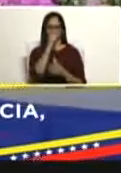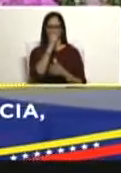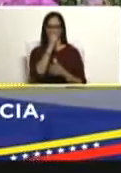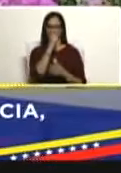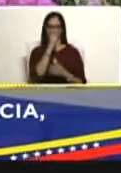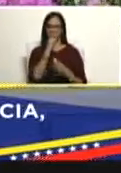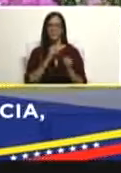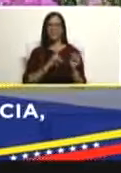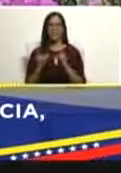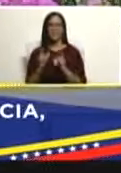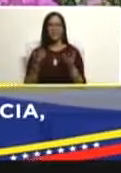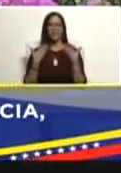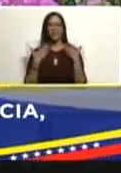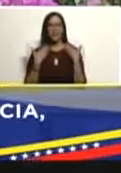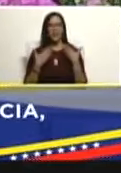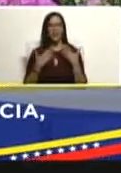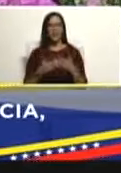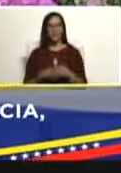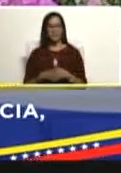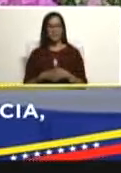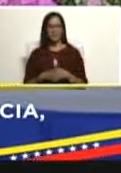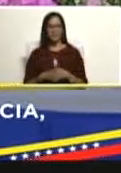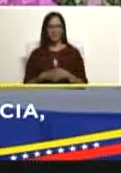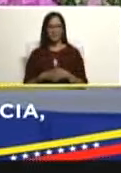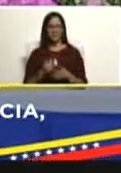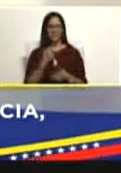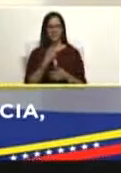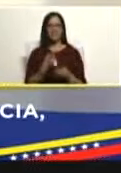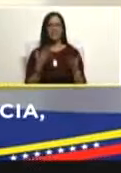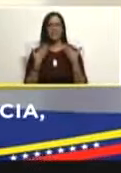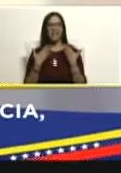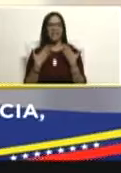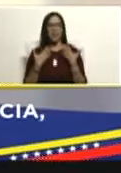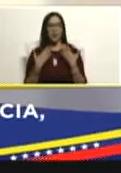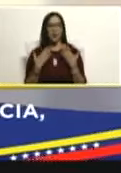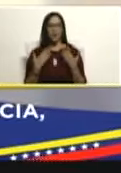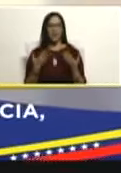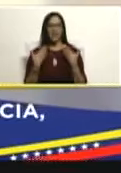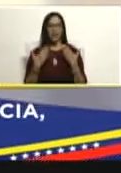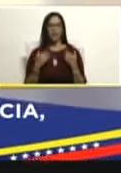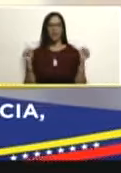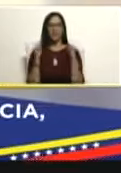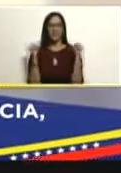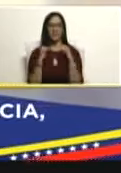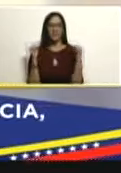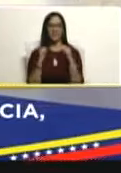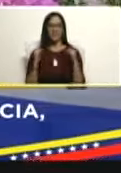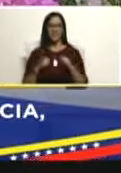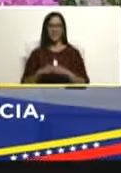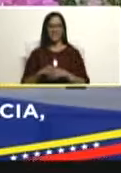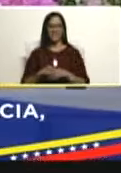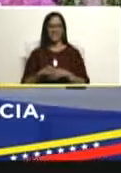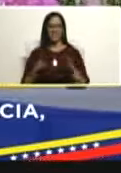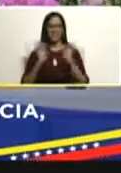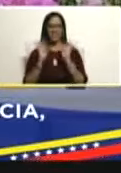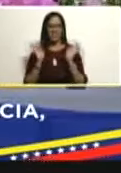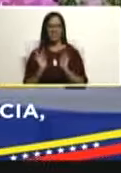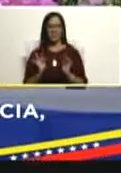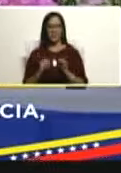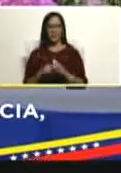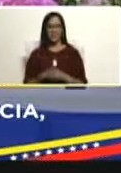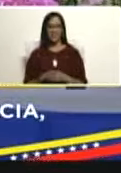Preparado para el calor. ¿Ah? Él dice que calor con calor, frío. Es una fórmula, una